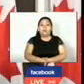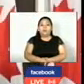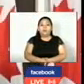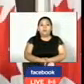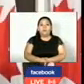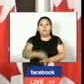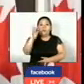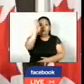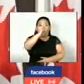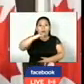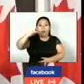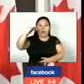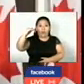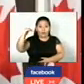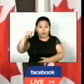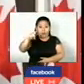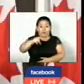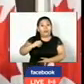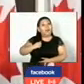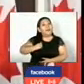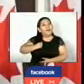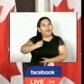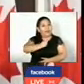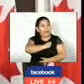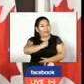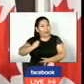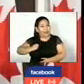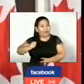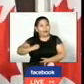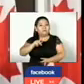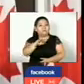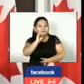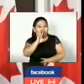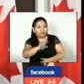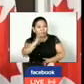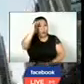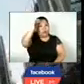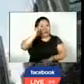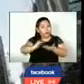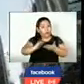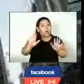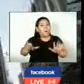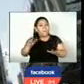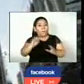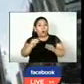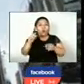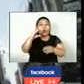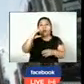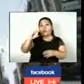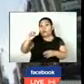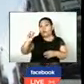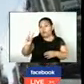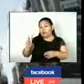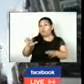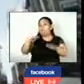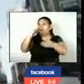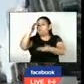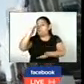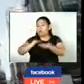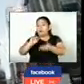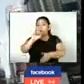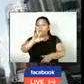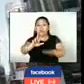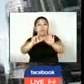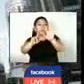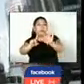Canadá anunció en su presupuesto un objetivo de reducción de las emisiones de carbono a un 36% para 2030